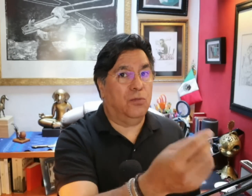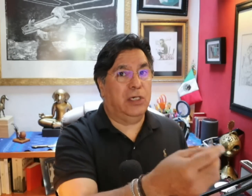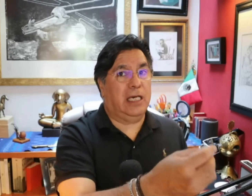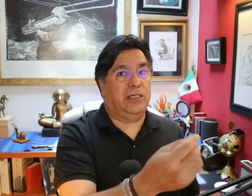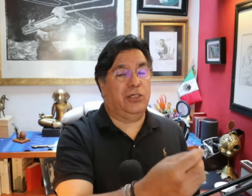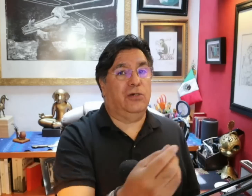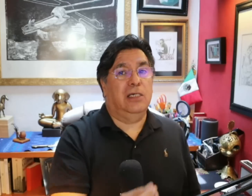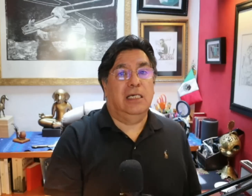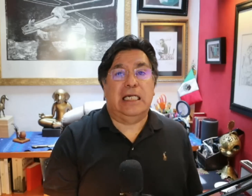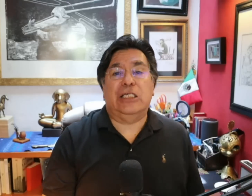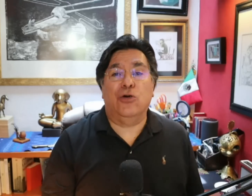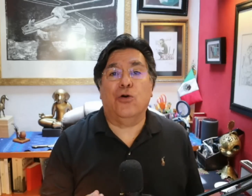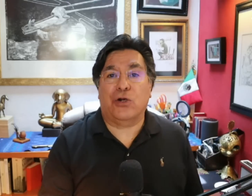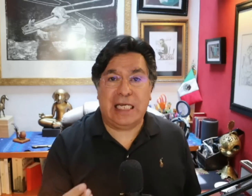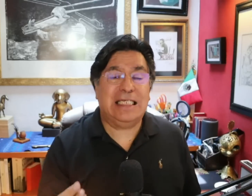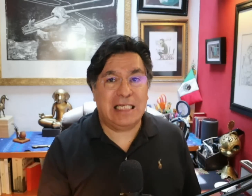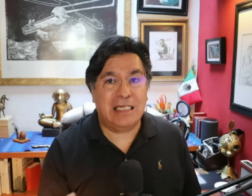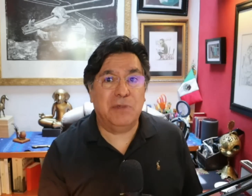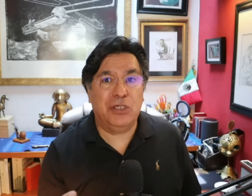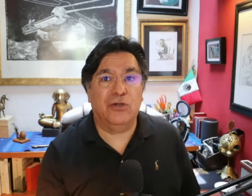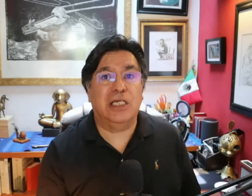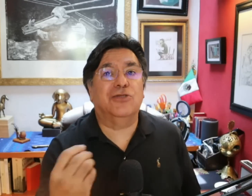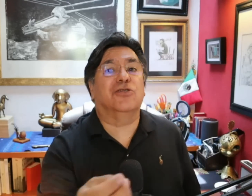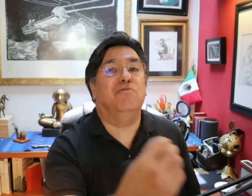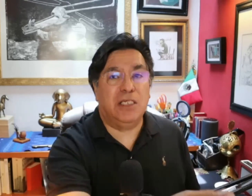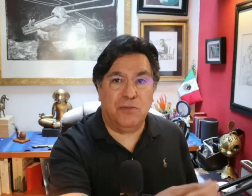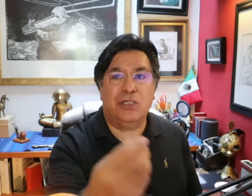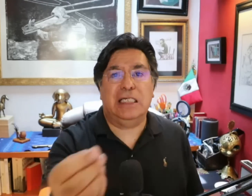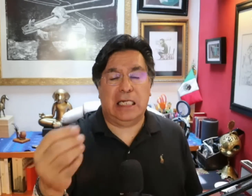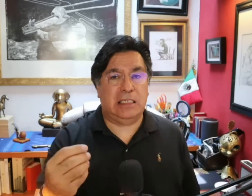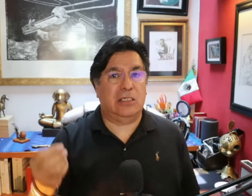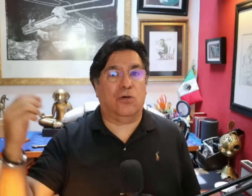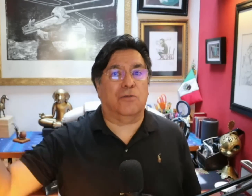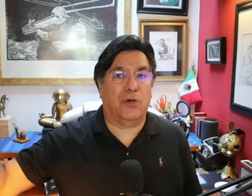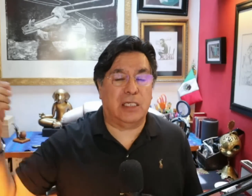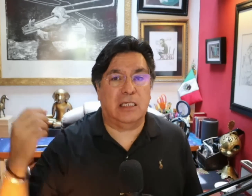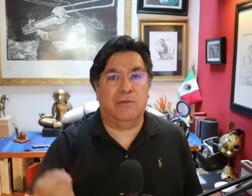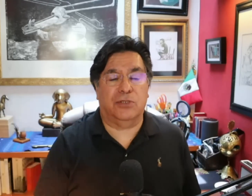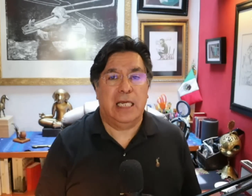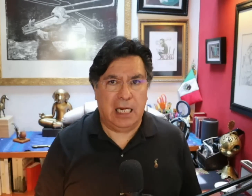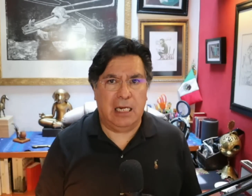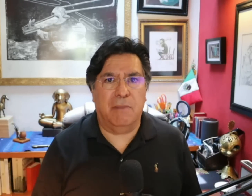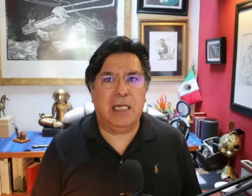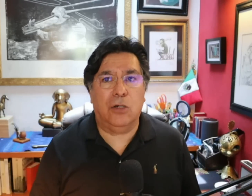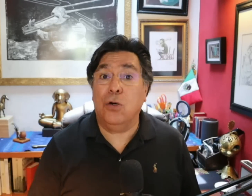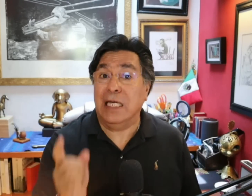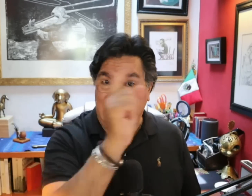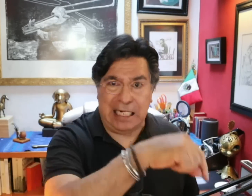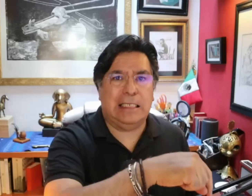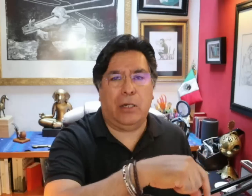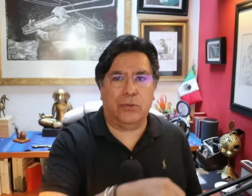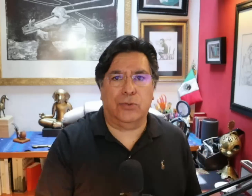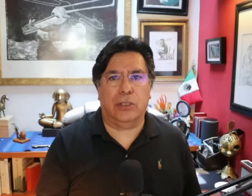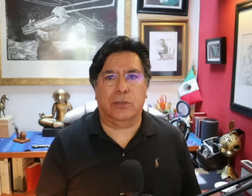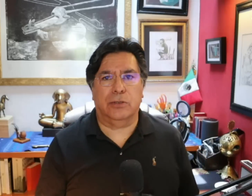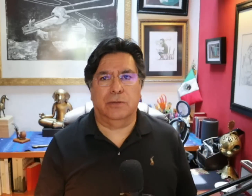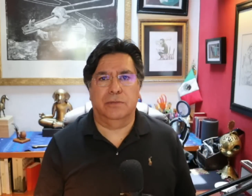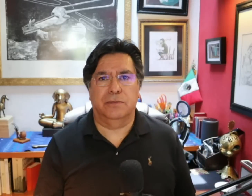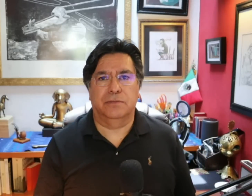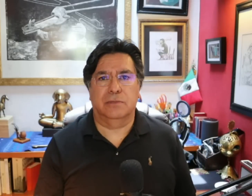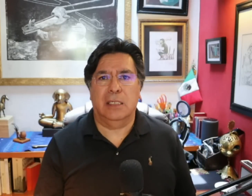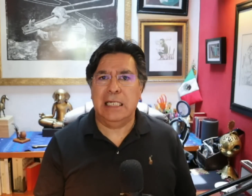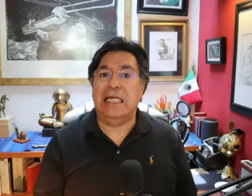medios de comunicación que son correas de transmisión de estos mismos intereses corporativos en México y en Estados